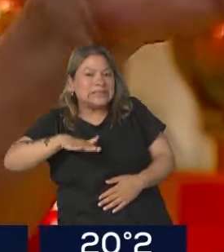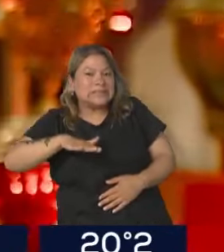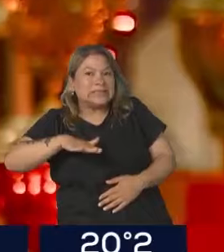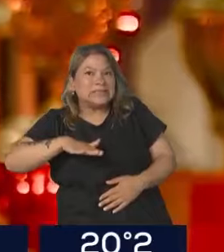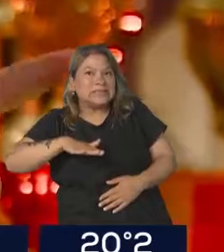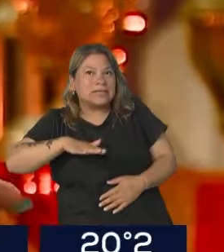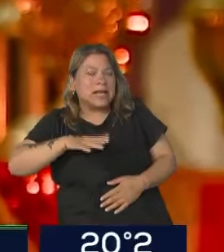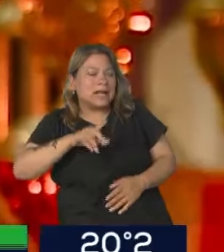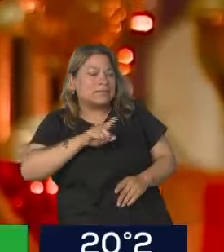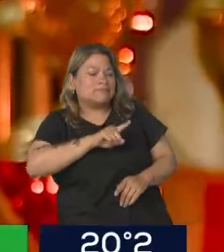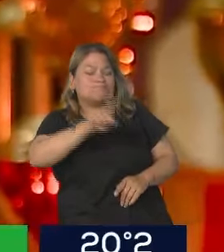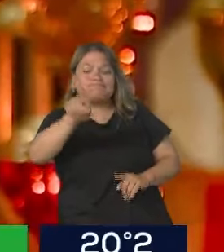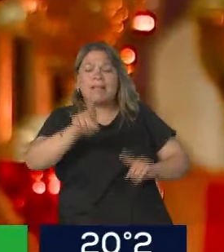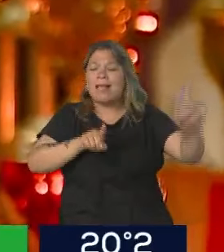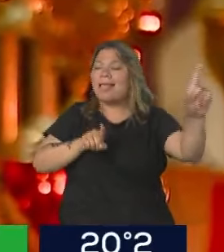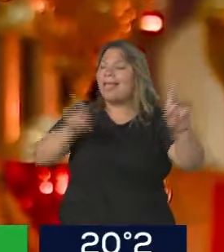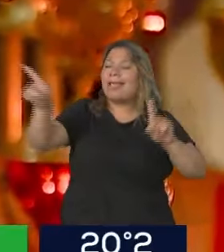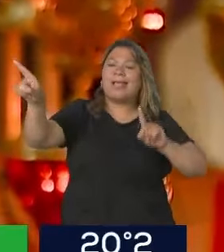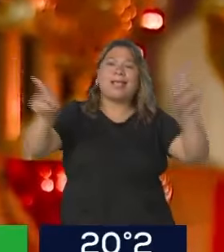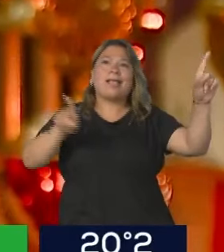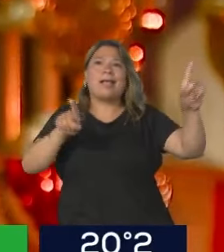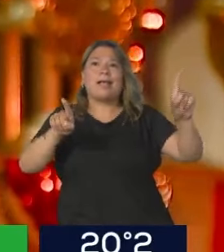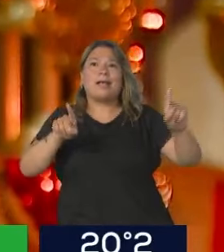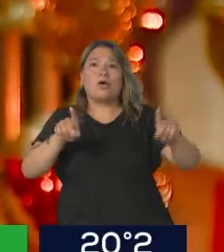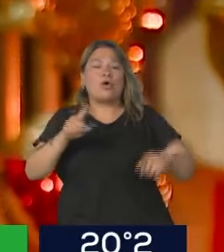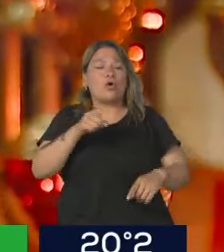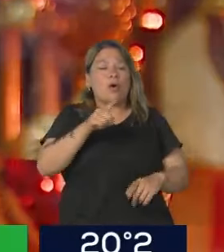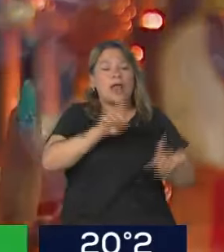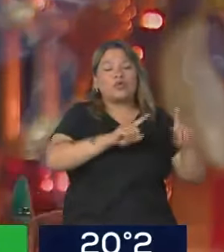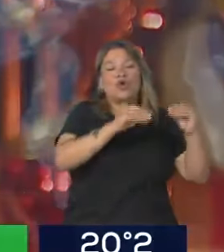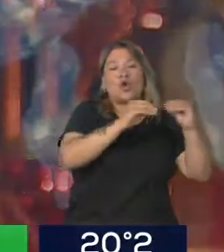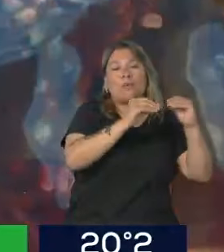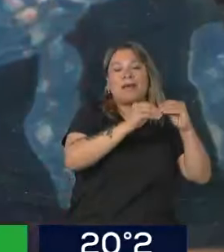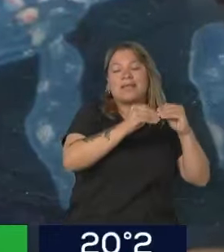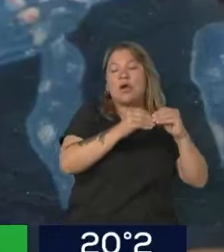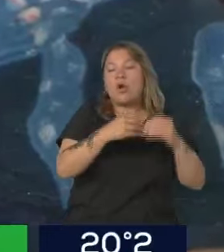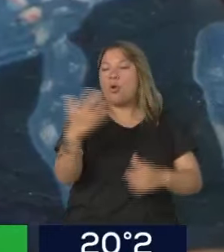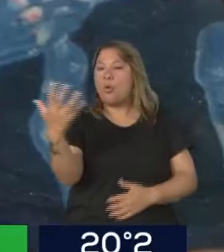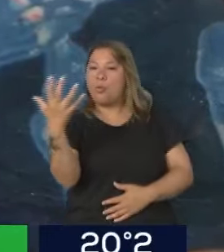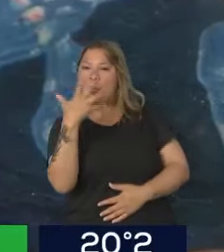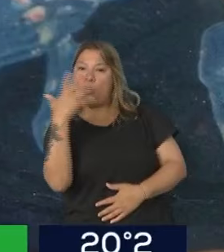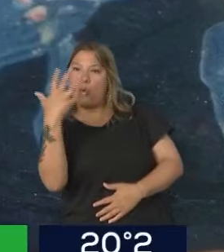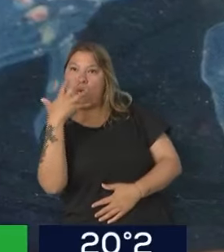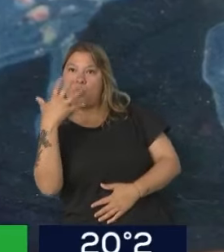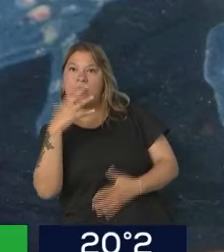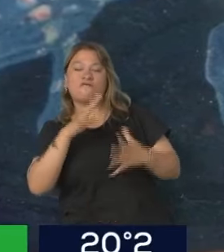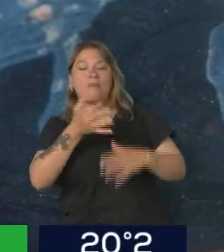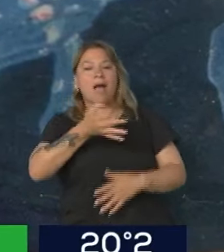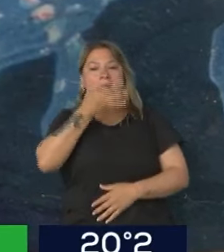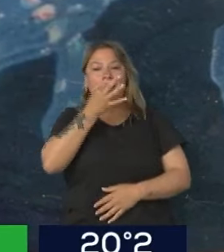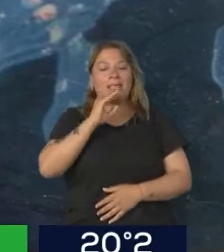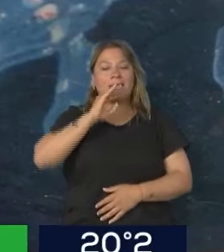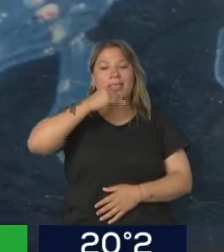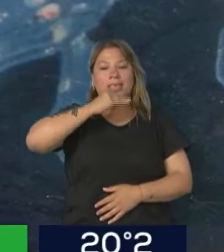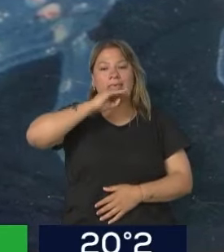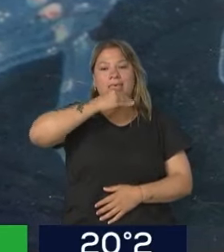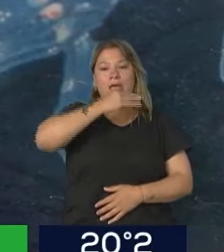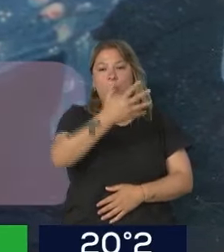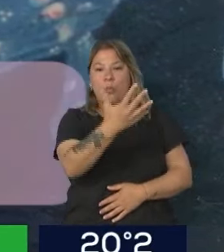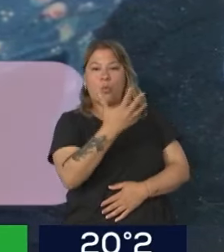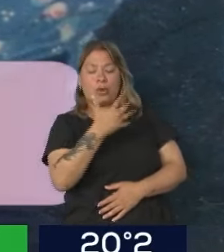ahí señala con el dedo, se levantaban el labio y me hacían burla y hablaban como gangoso. Y bueno, sí,